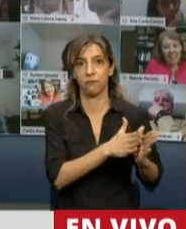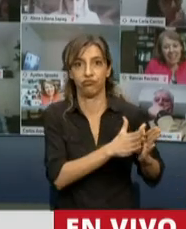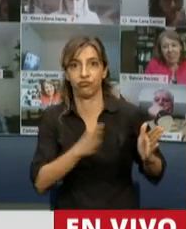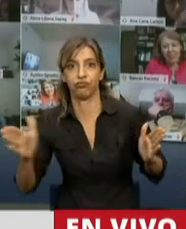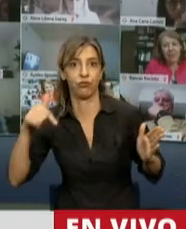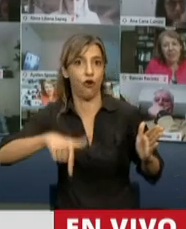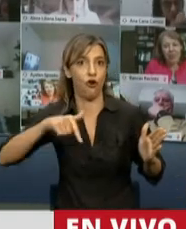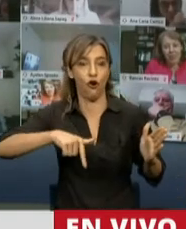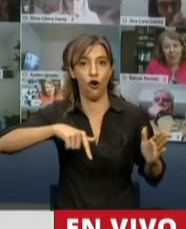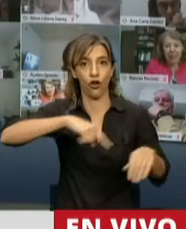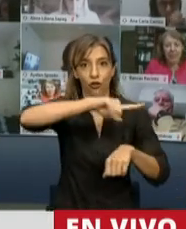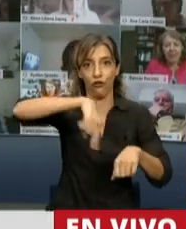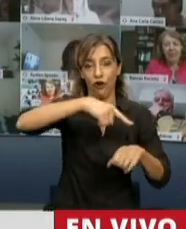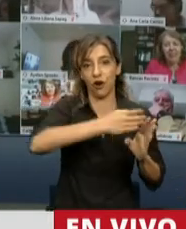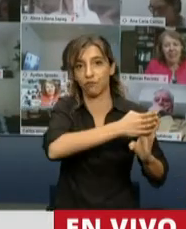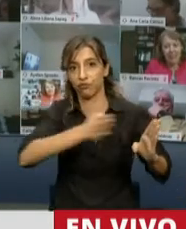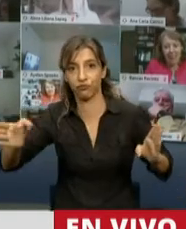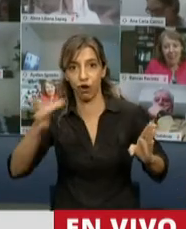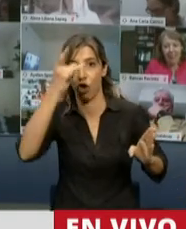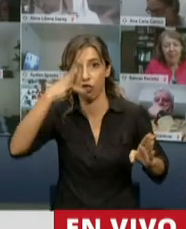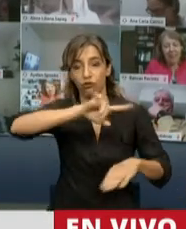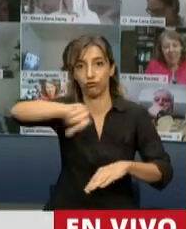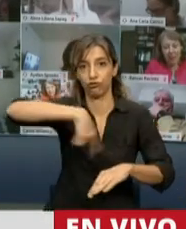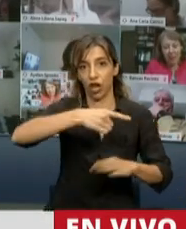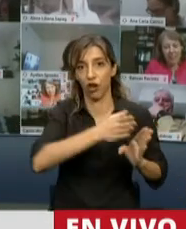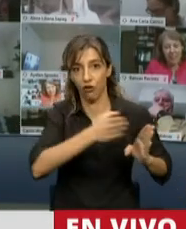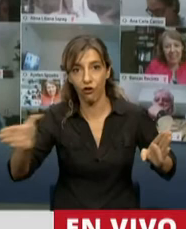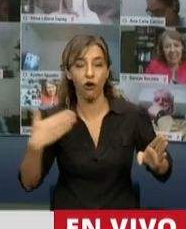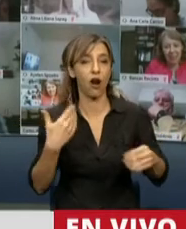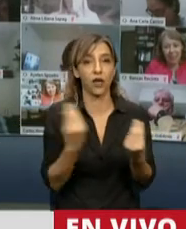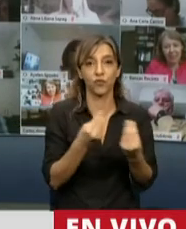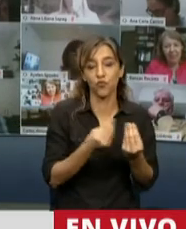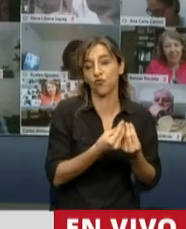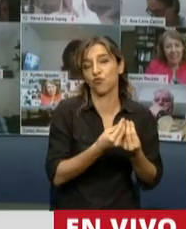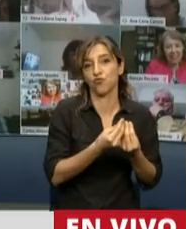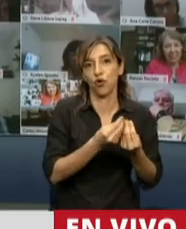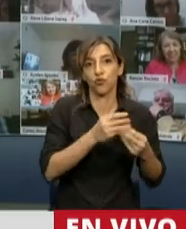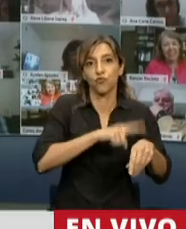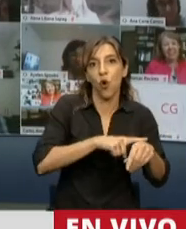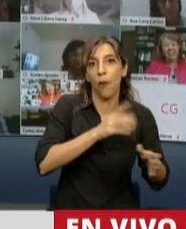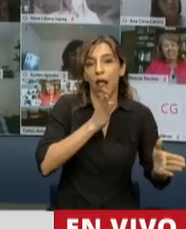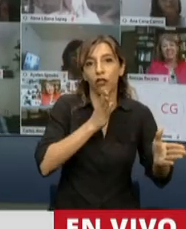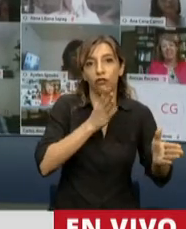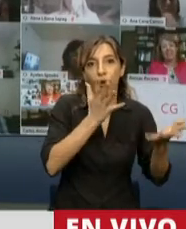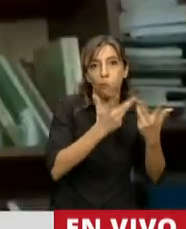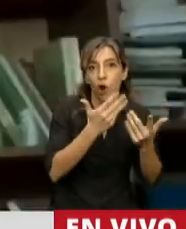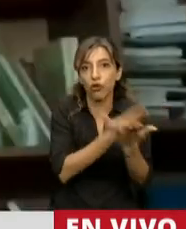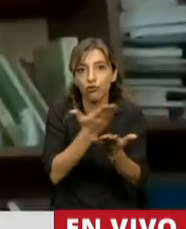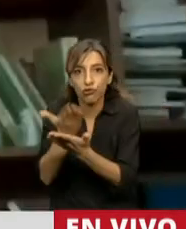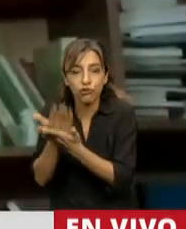continuas de trabajo y la verdad que hemos transitado distintas instancias y proyectos